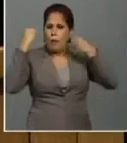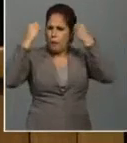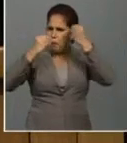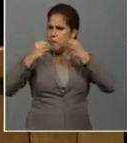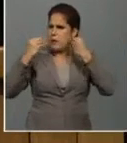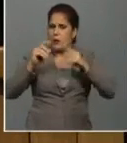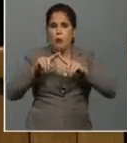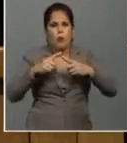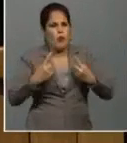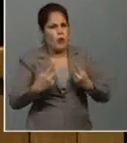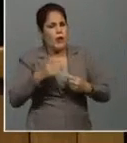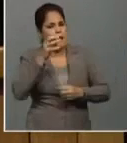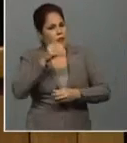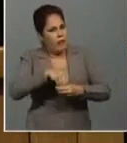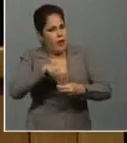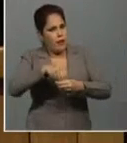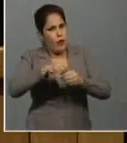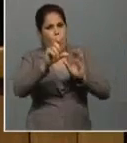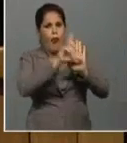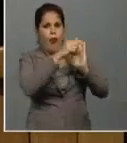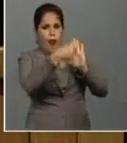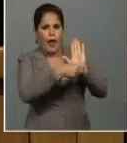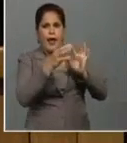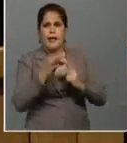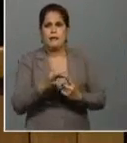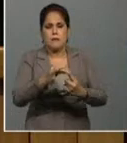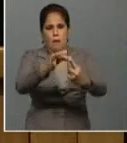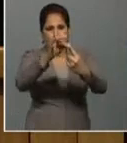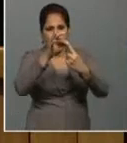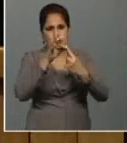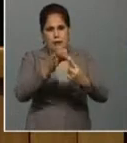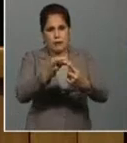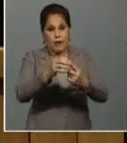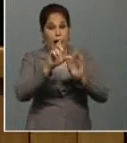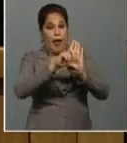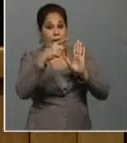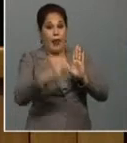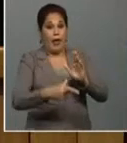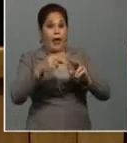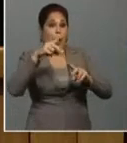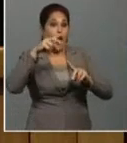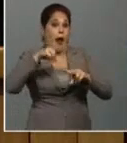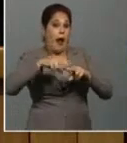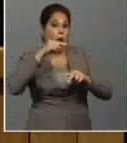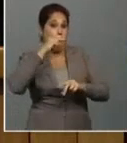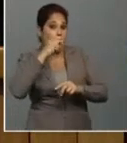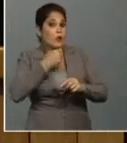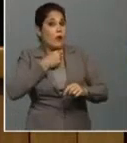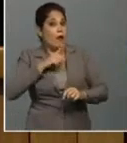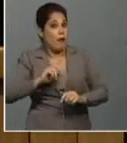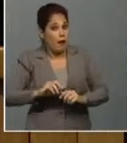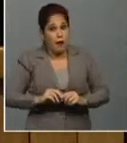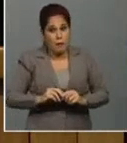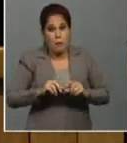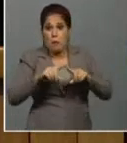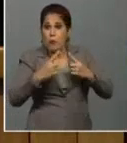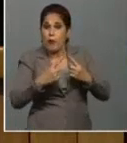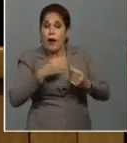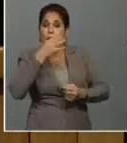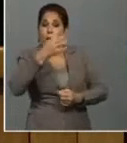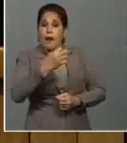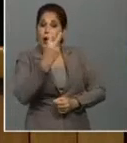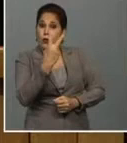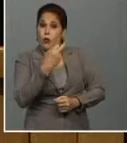porque existen entonces legislaciones específicas como la ley torricelli del ángel' el bolton por solo mencionar